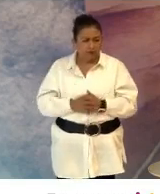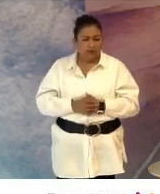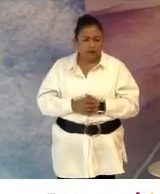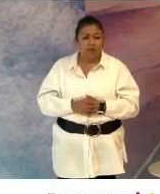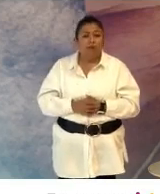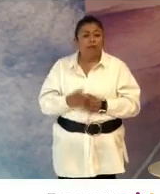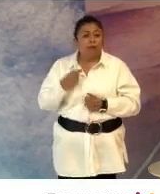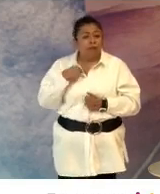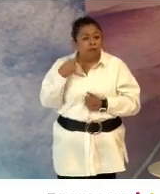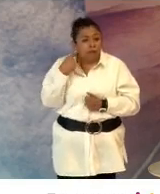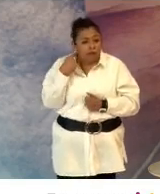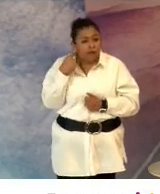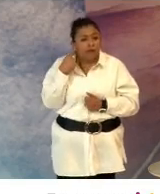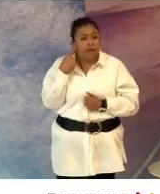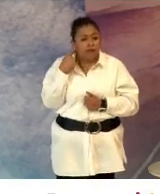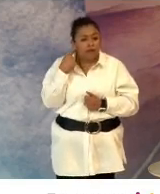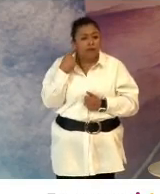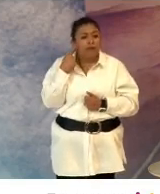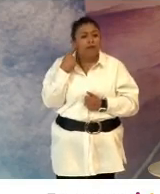Escuchar